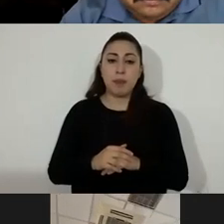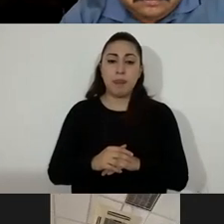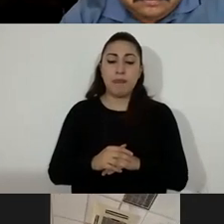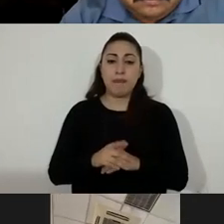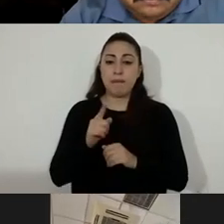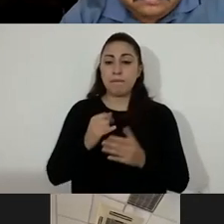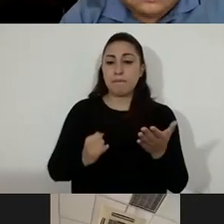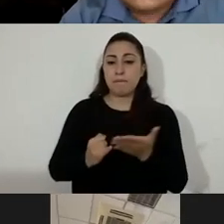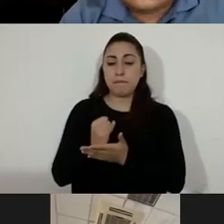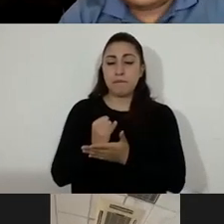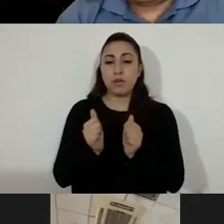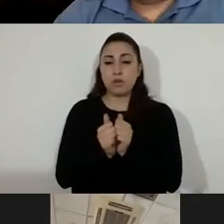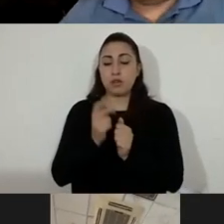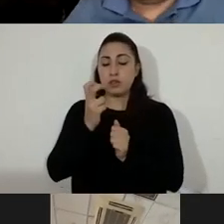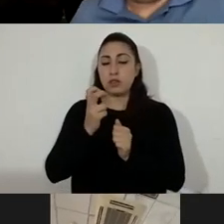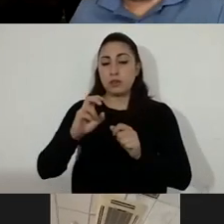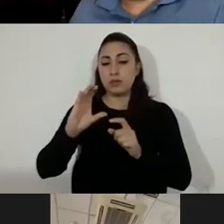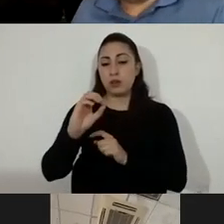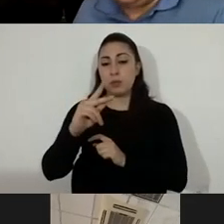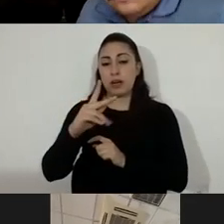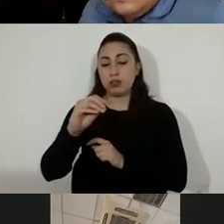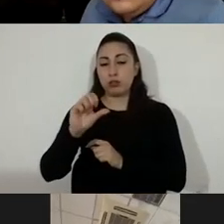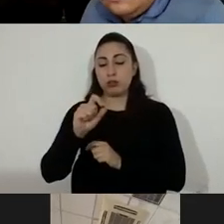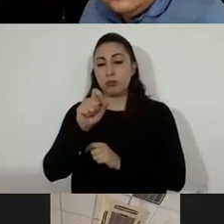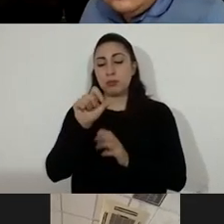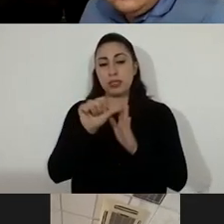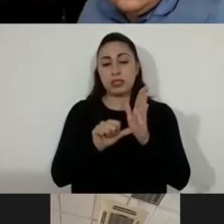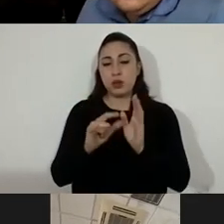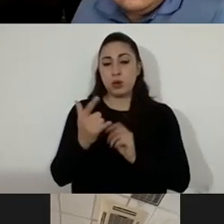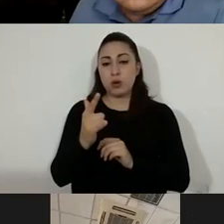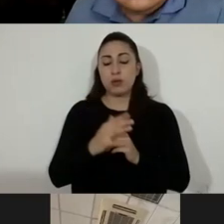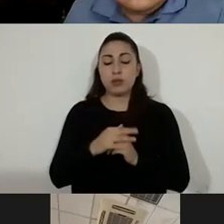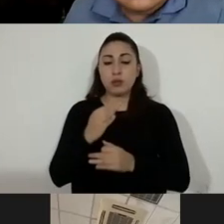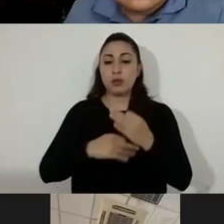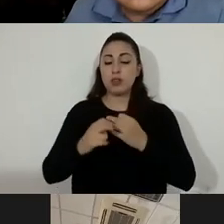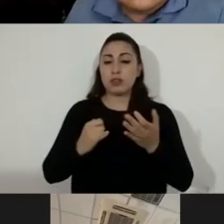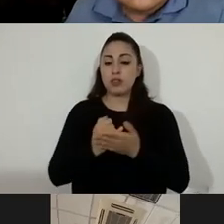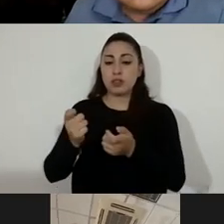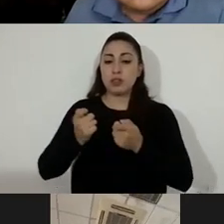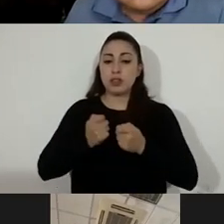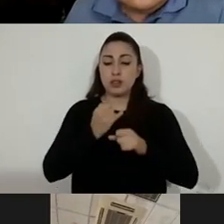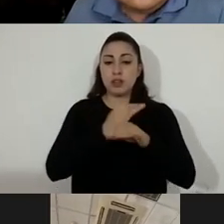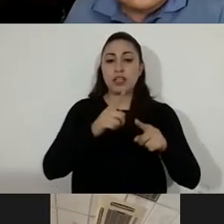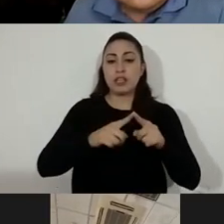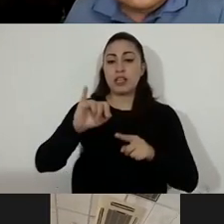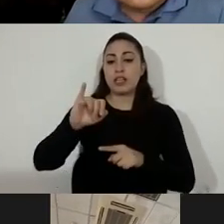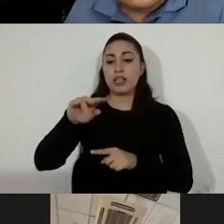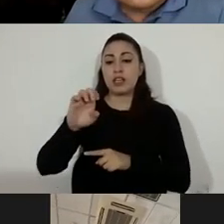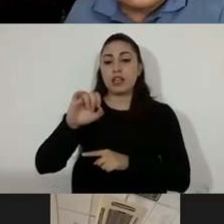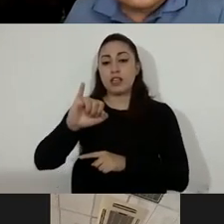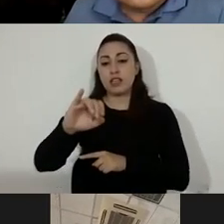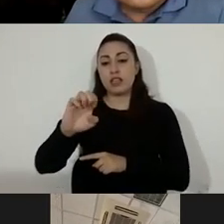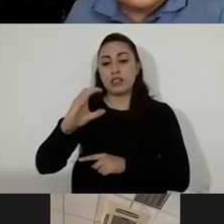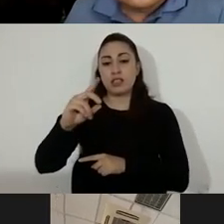las instalaciones de los mismos en el presente mes, de acuerdo con información proporcionada por el Instituto Electoral de la Ciudad de